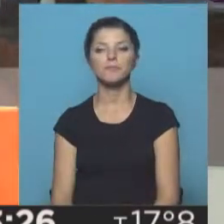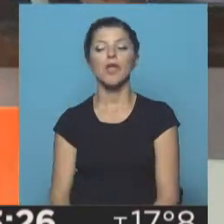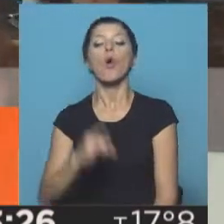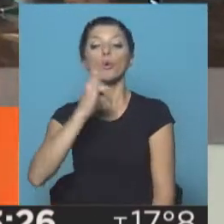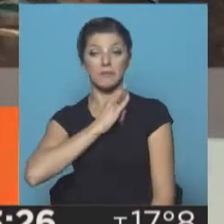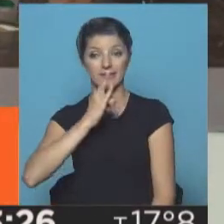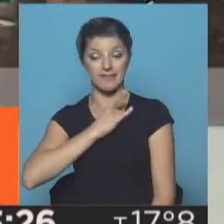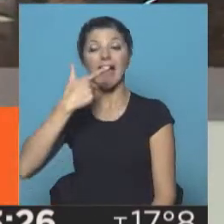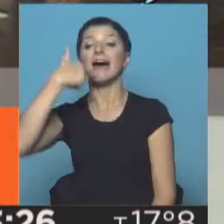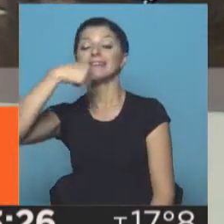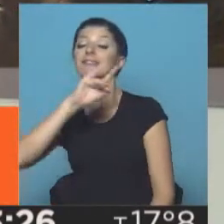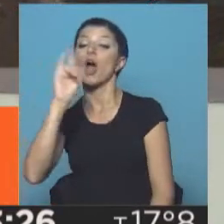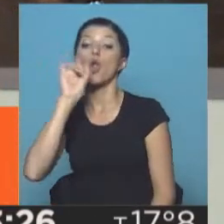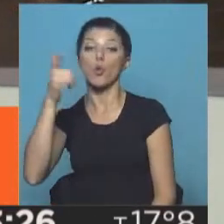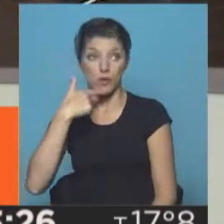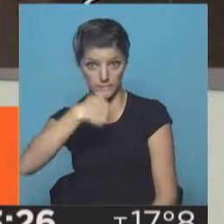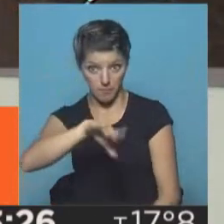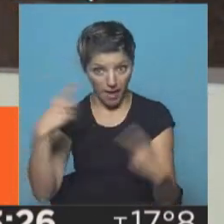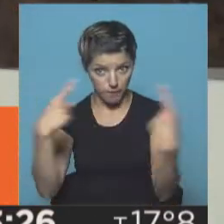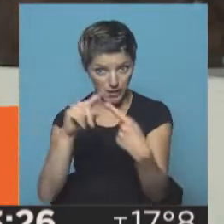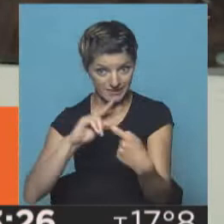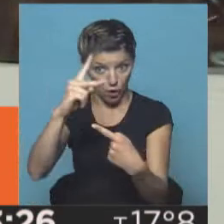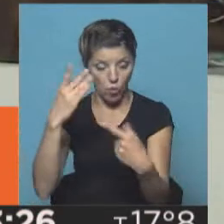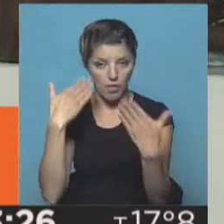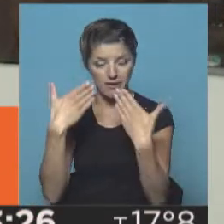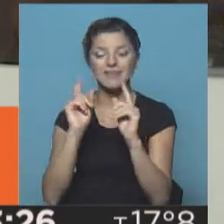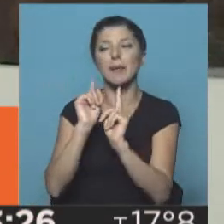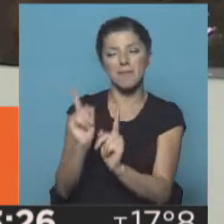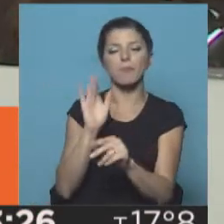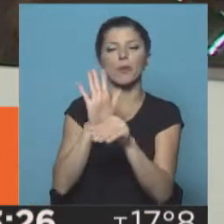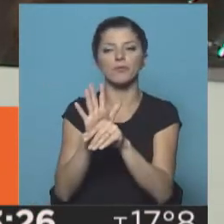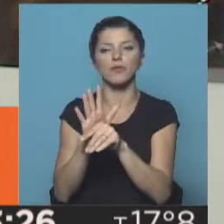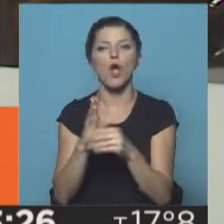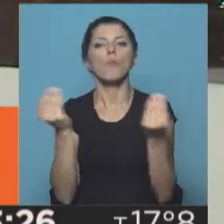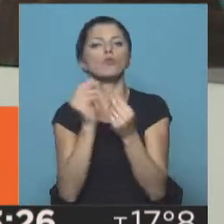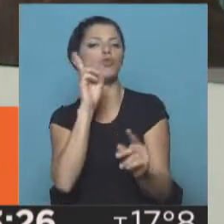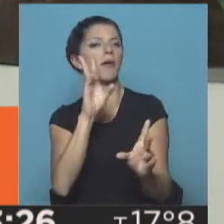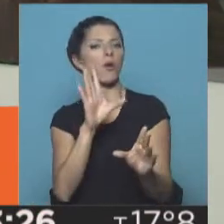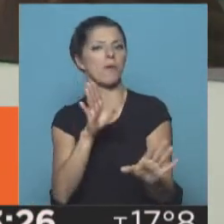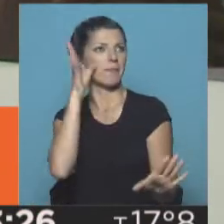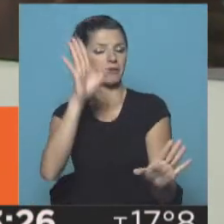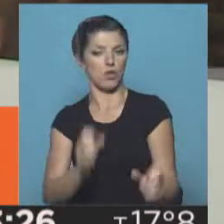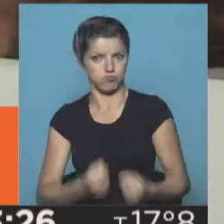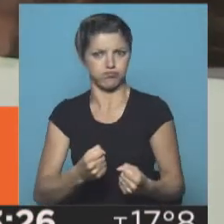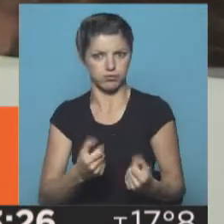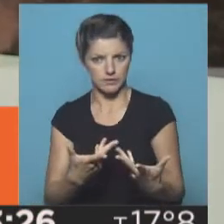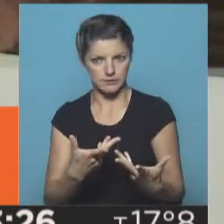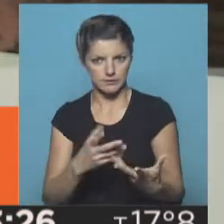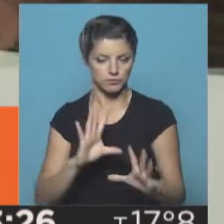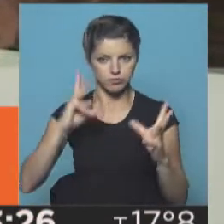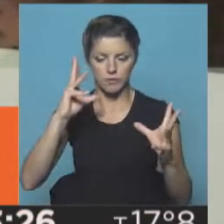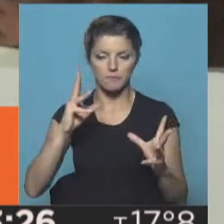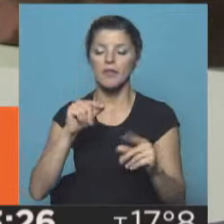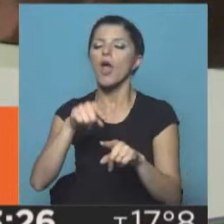Luis, también a él le genera un beneficio entre quienes lo ven muy agresivo. La última encuesta de Fox News de